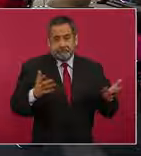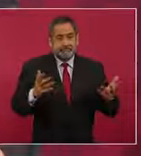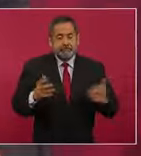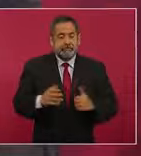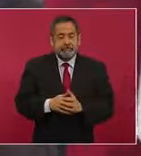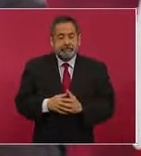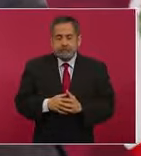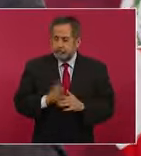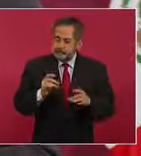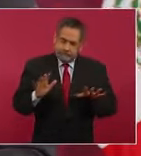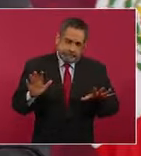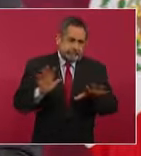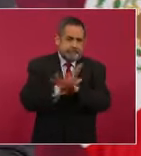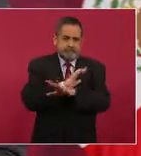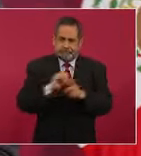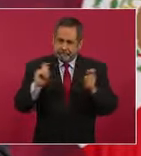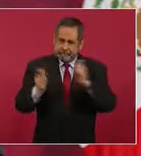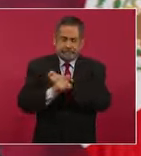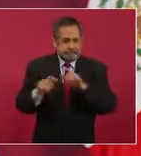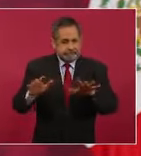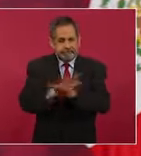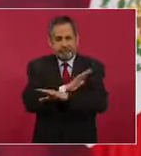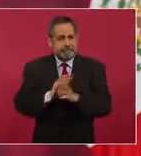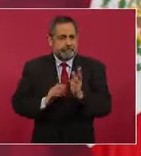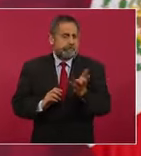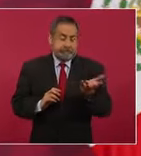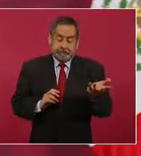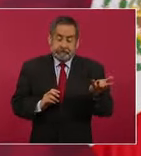ya esto cambió y ahora